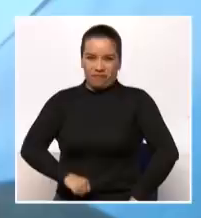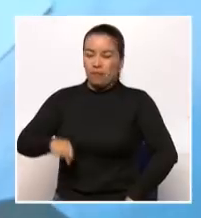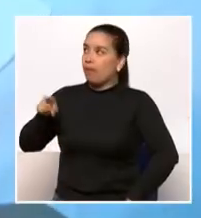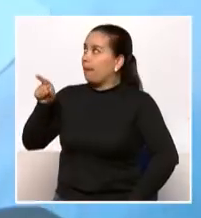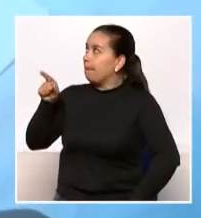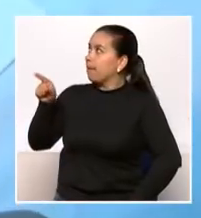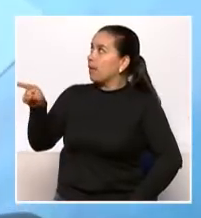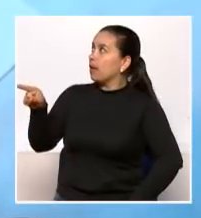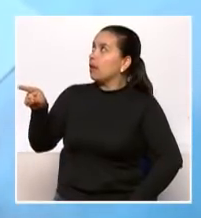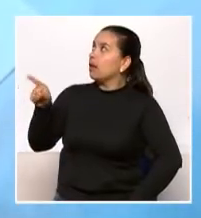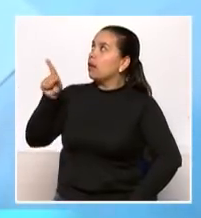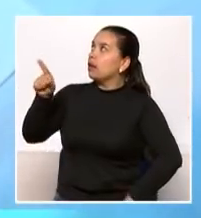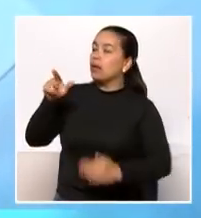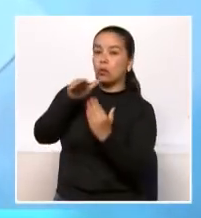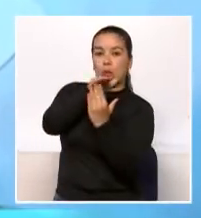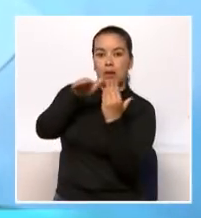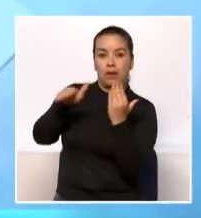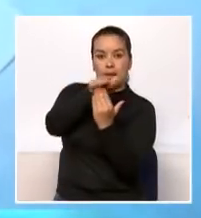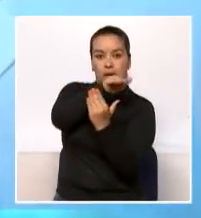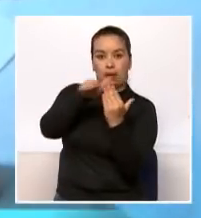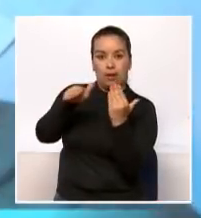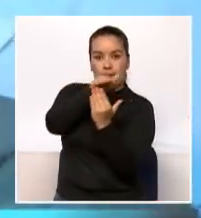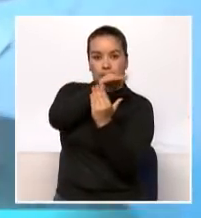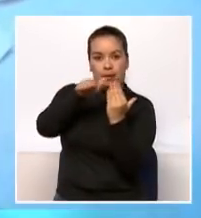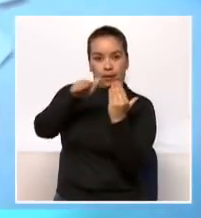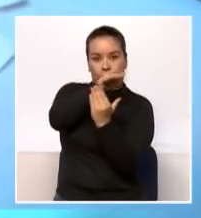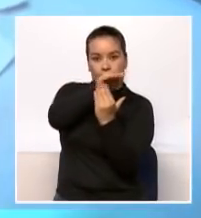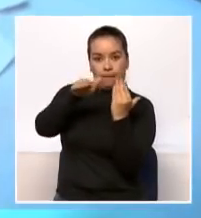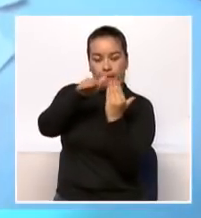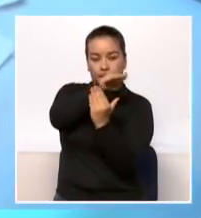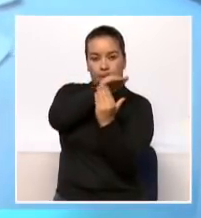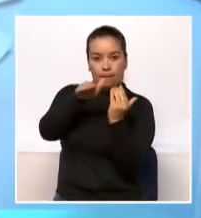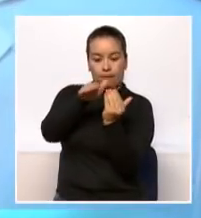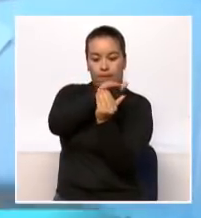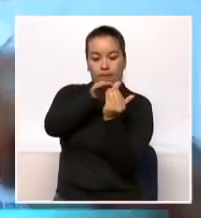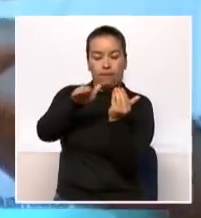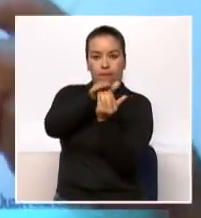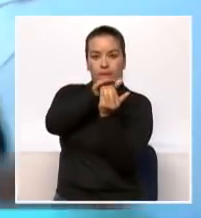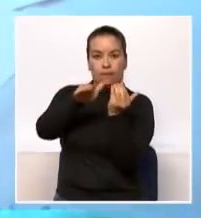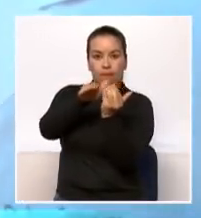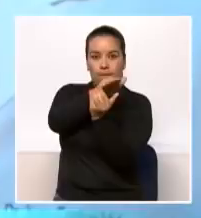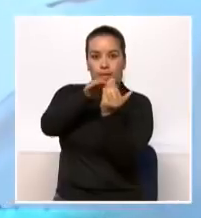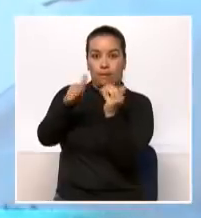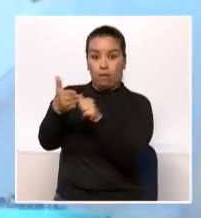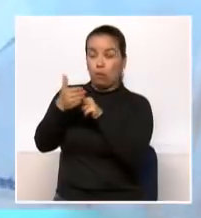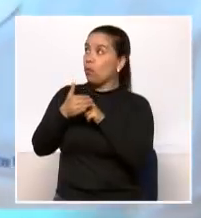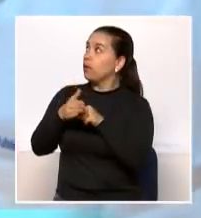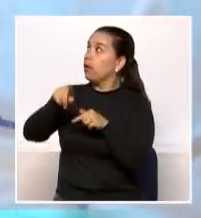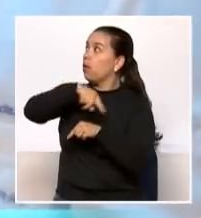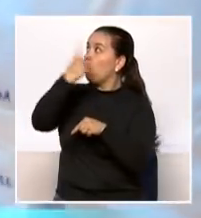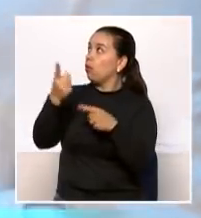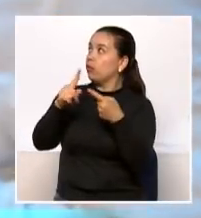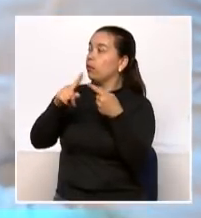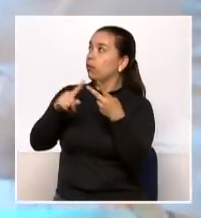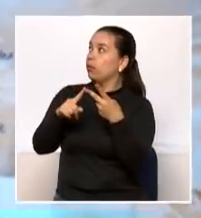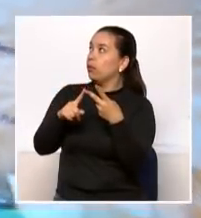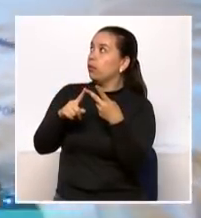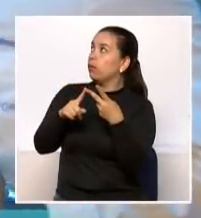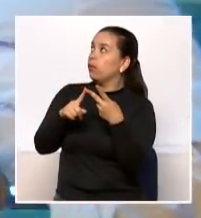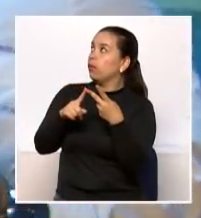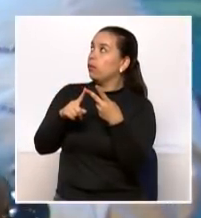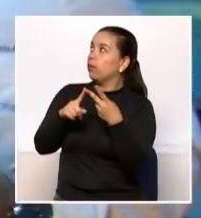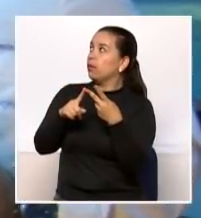un lineal, ¿sí? Que es de alta frecuencia. Vemos un convex, ¿sí? El